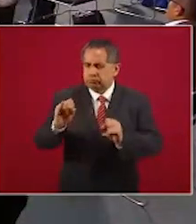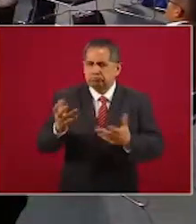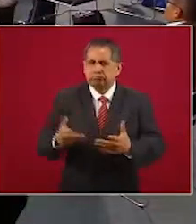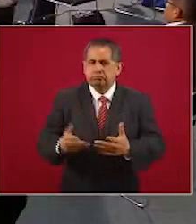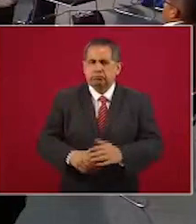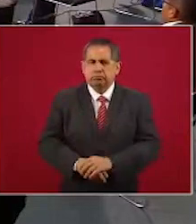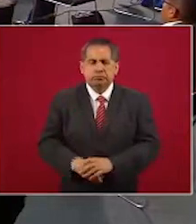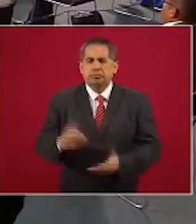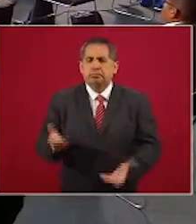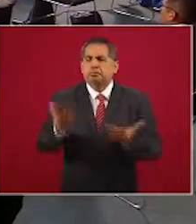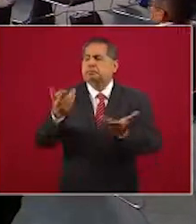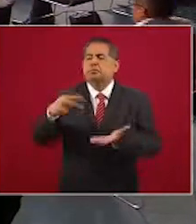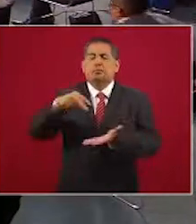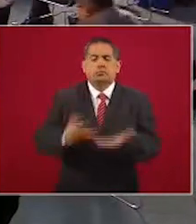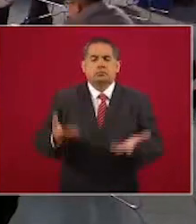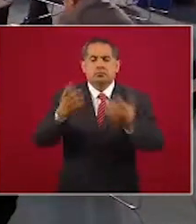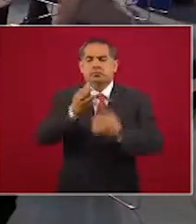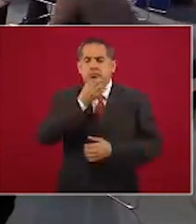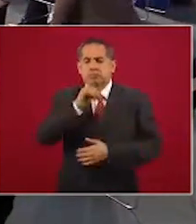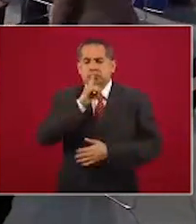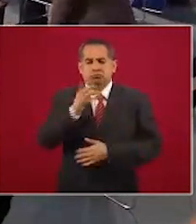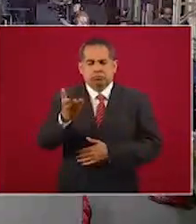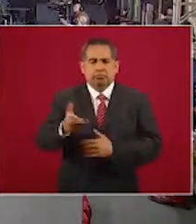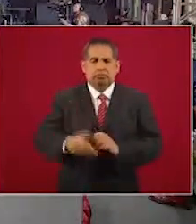los ponemos despiertos